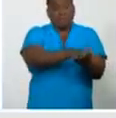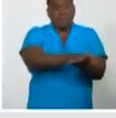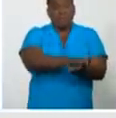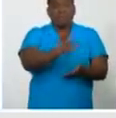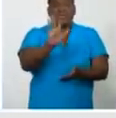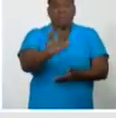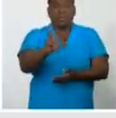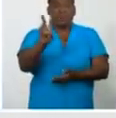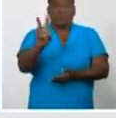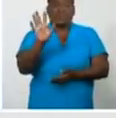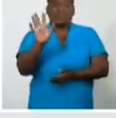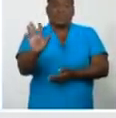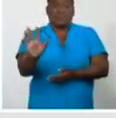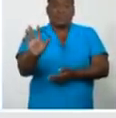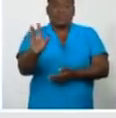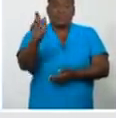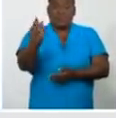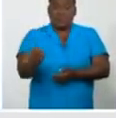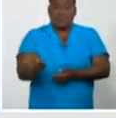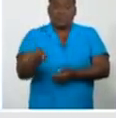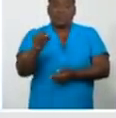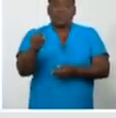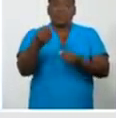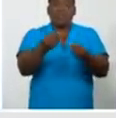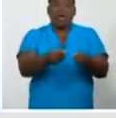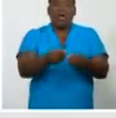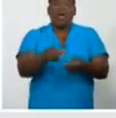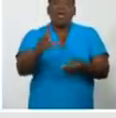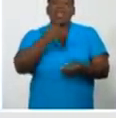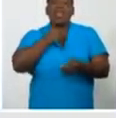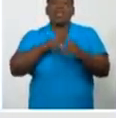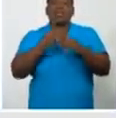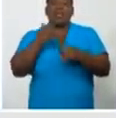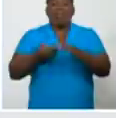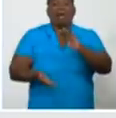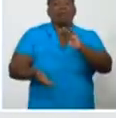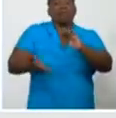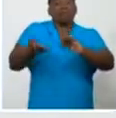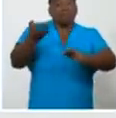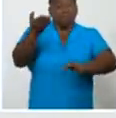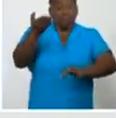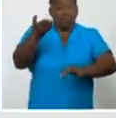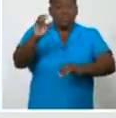525, eso da una letalidad, incrementa la letalidad a